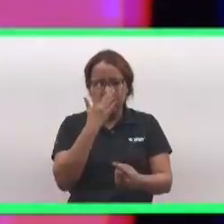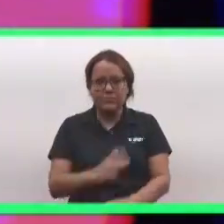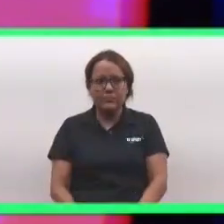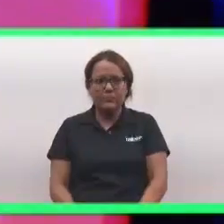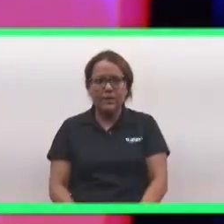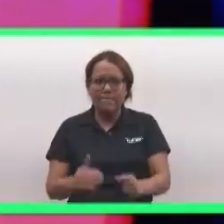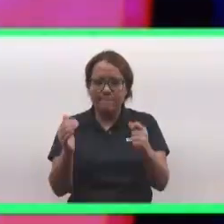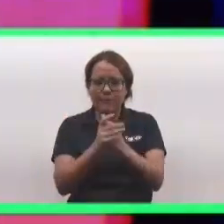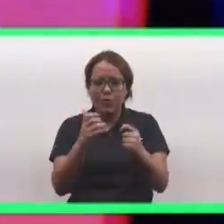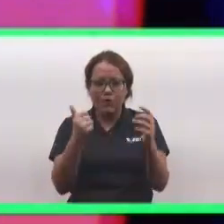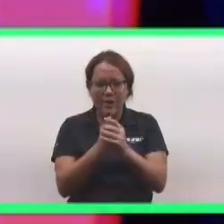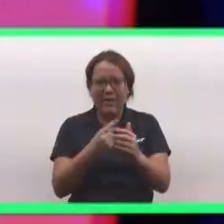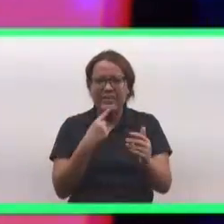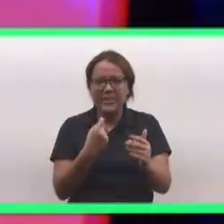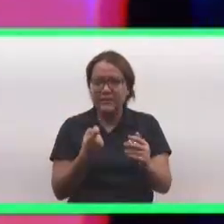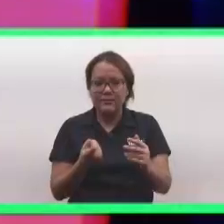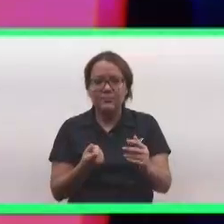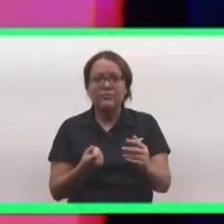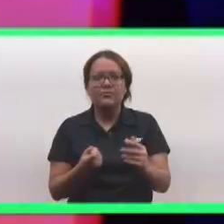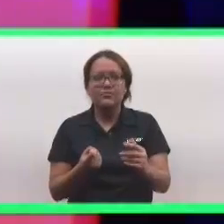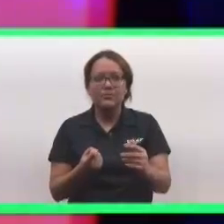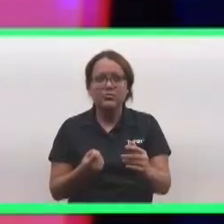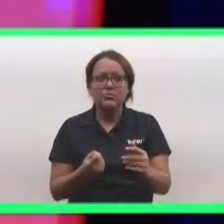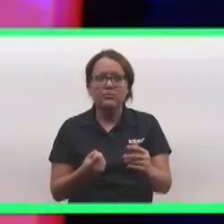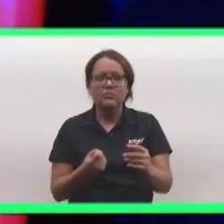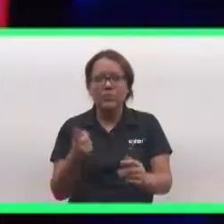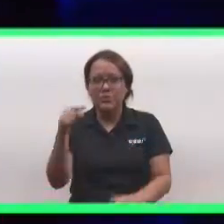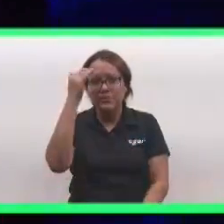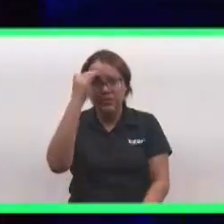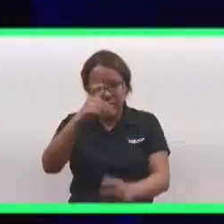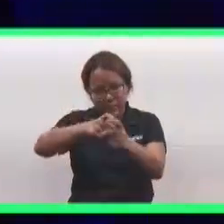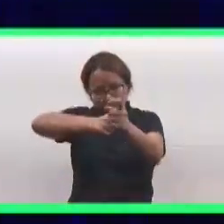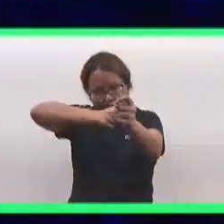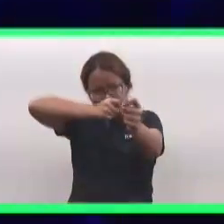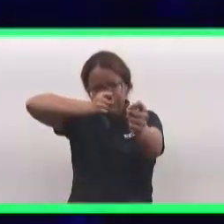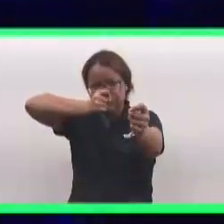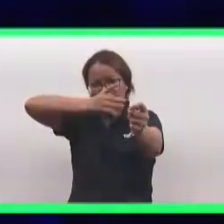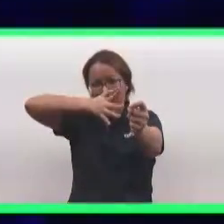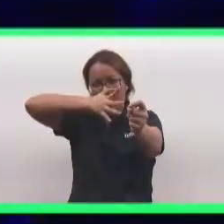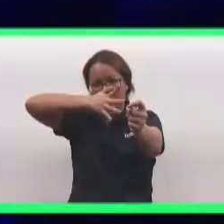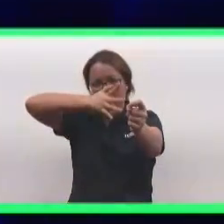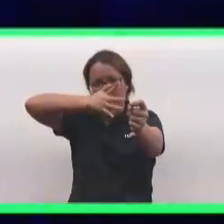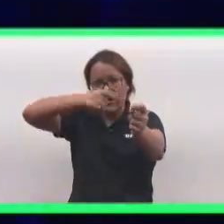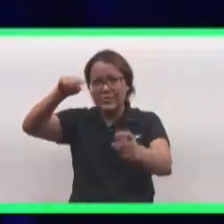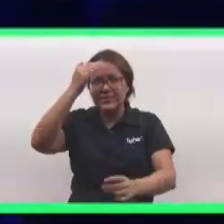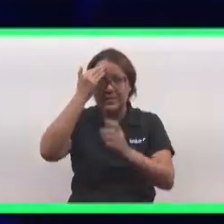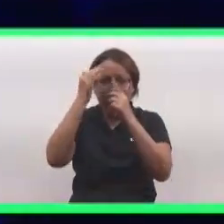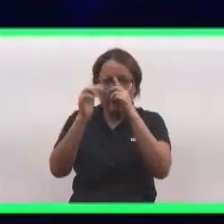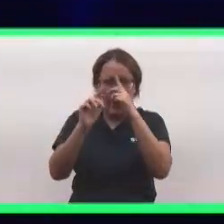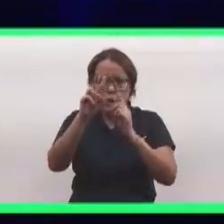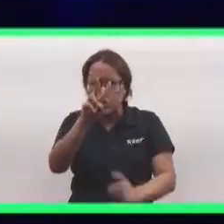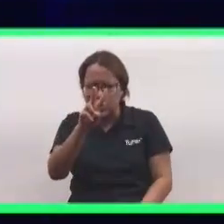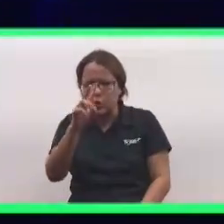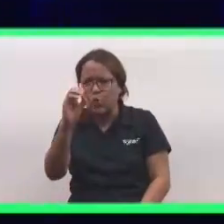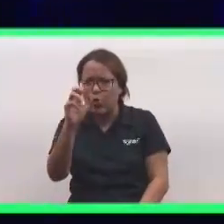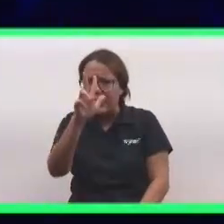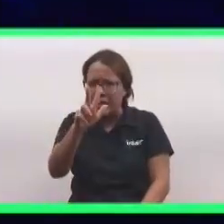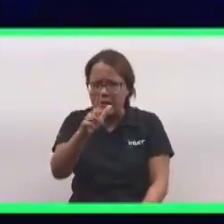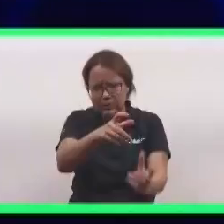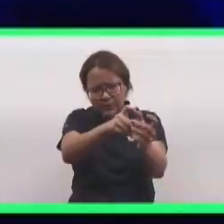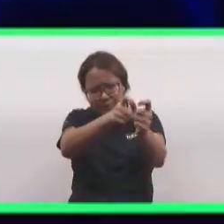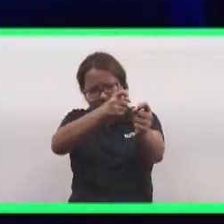¿Quién es su problema? Los francotiradores o snipers hacen dos o tres tiros nada